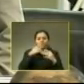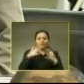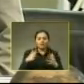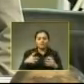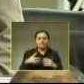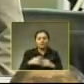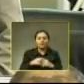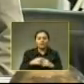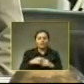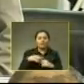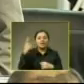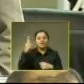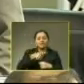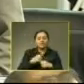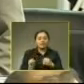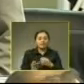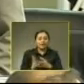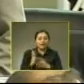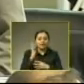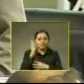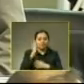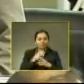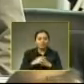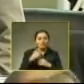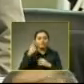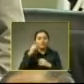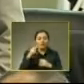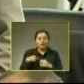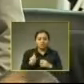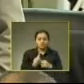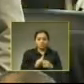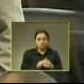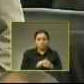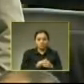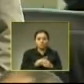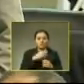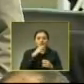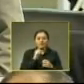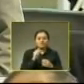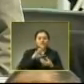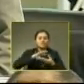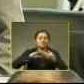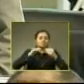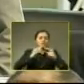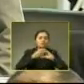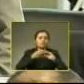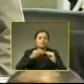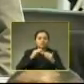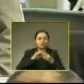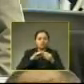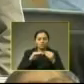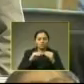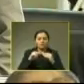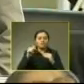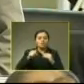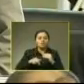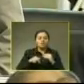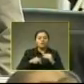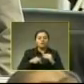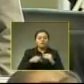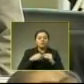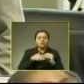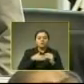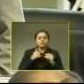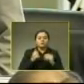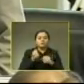el Día del Árbol, para nosotros es histórico de que estemos escribiendo